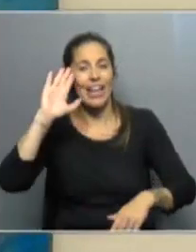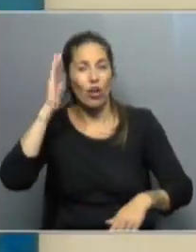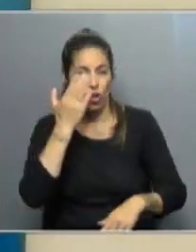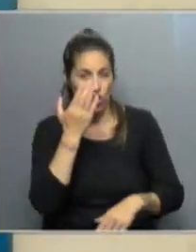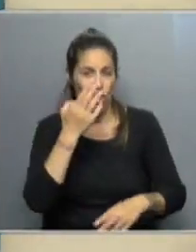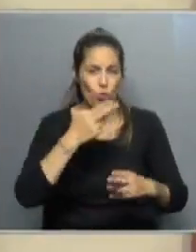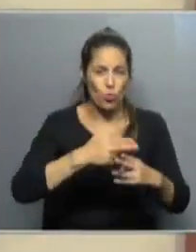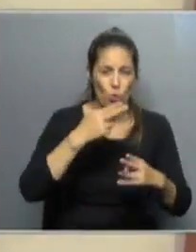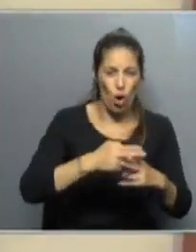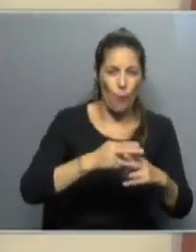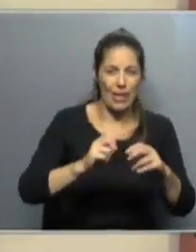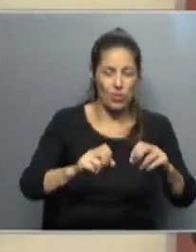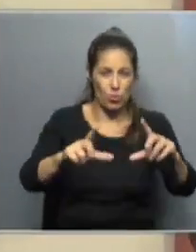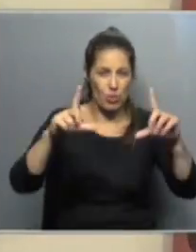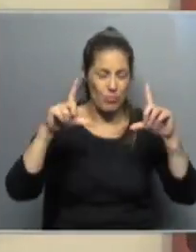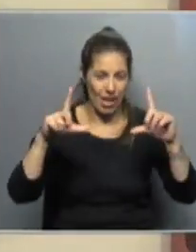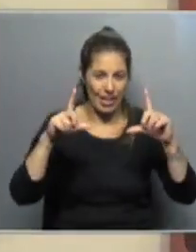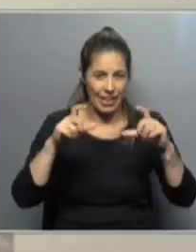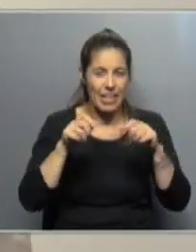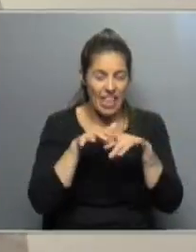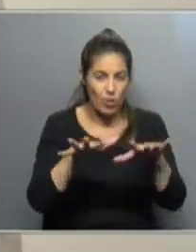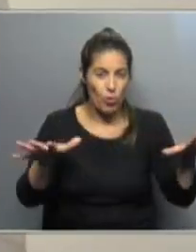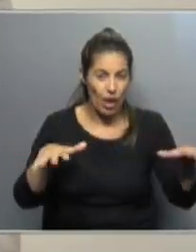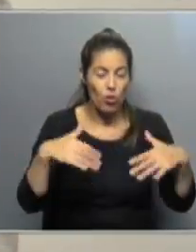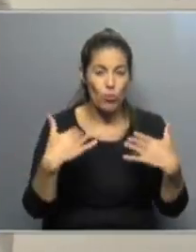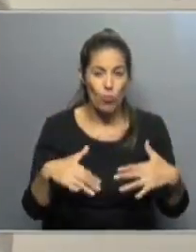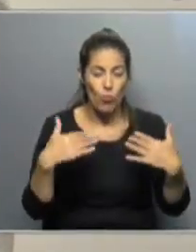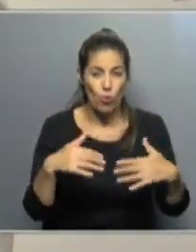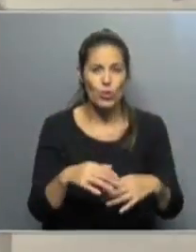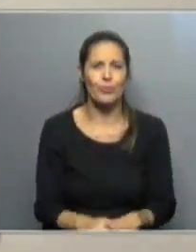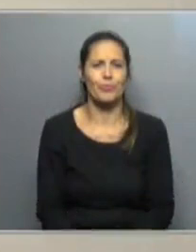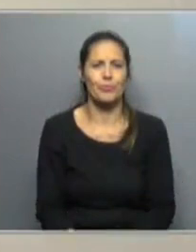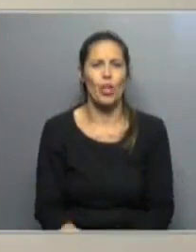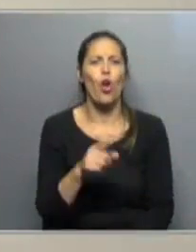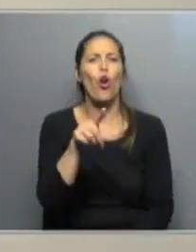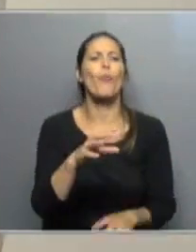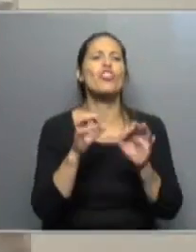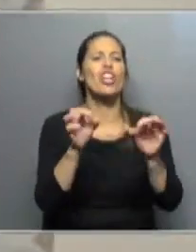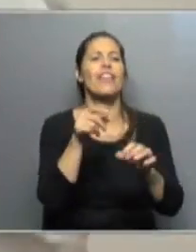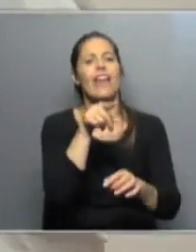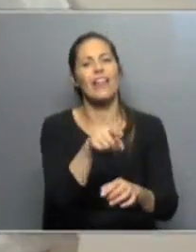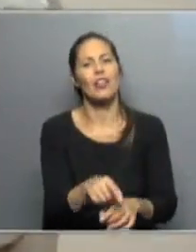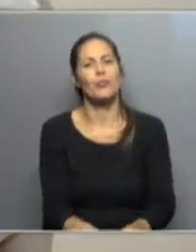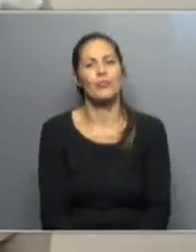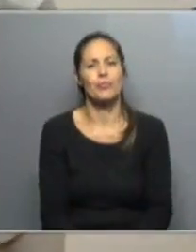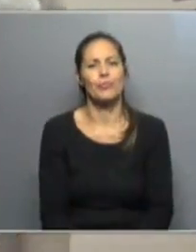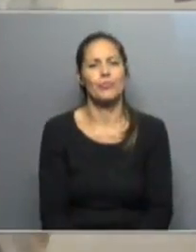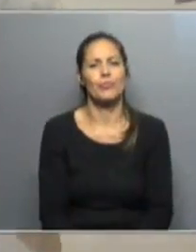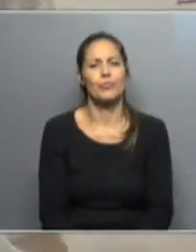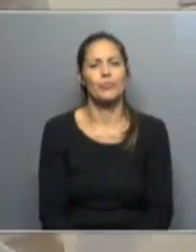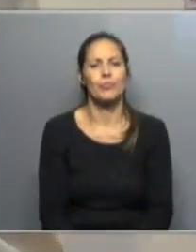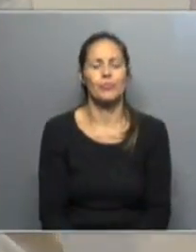su nombre, su imagen, se ha divulgado bastante. Sí. ¿Cómo llegaste a él? Vos sabés